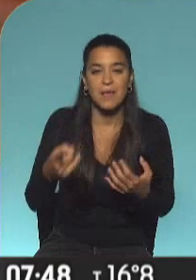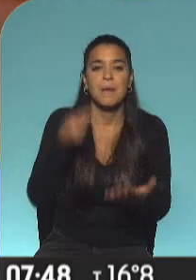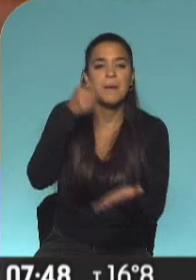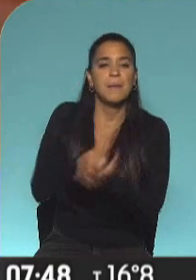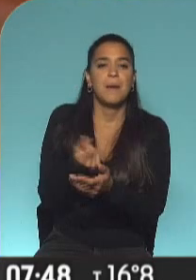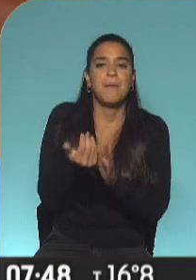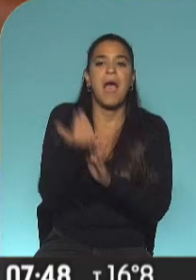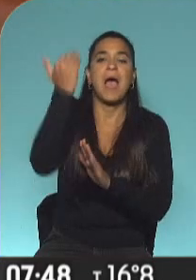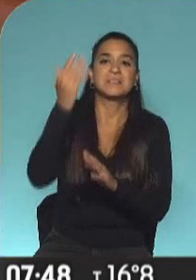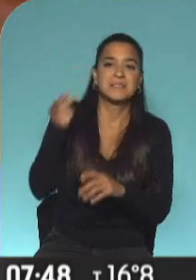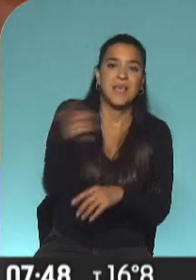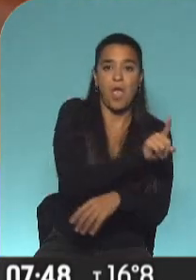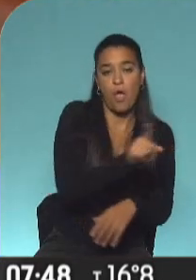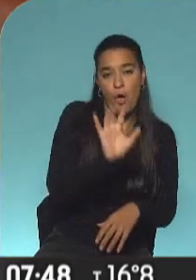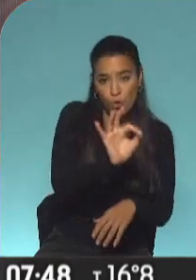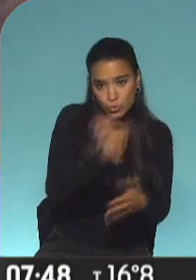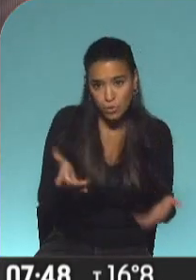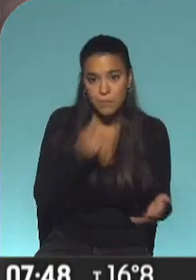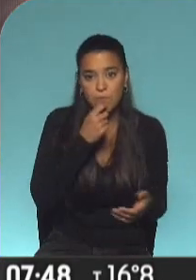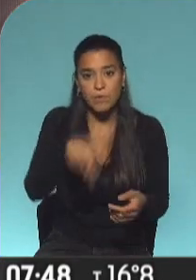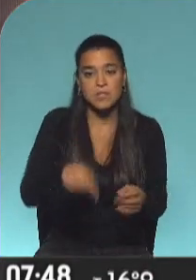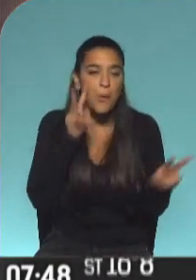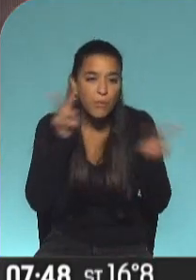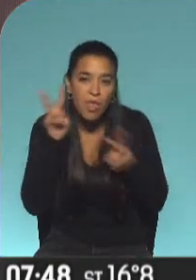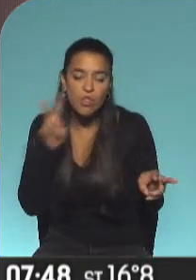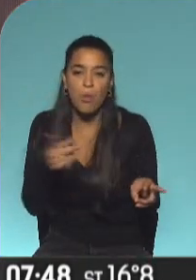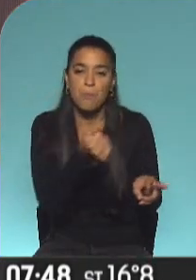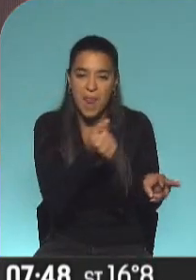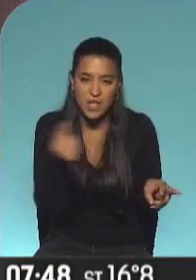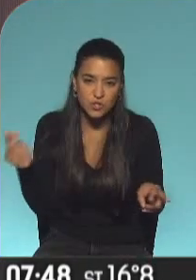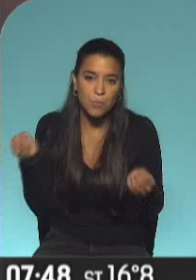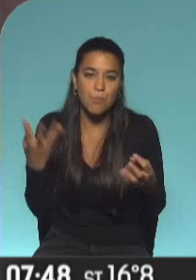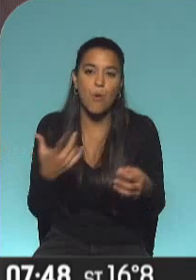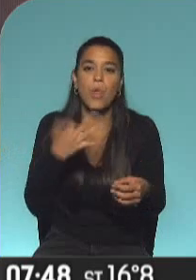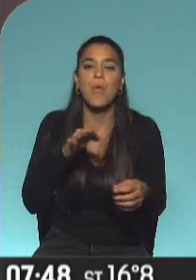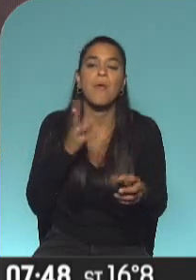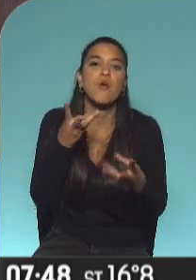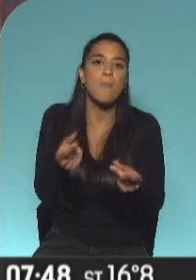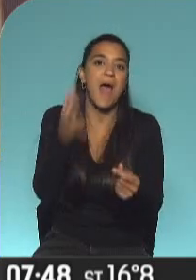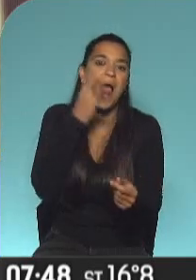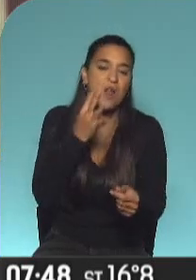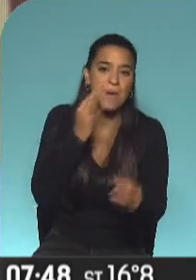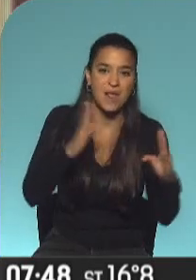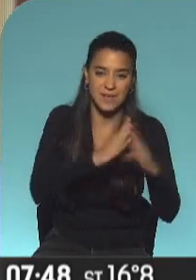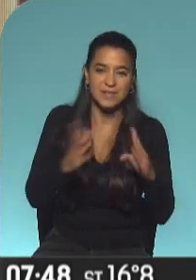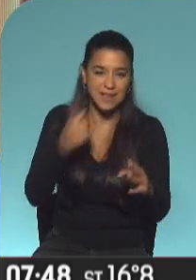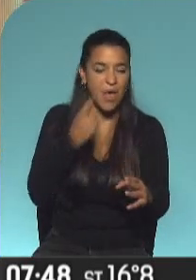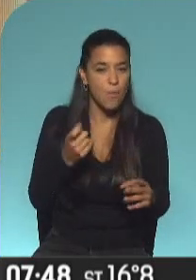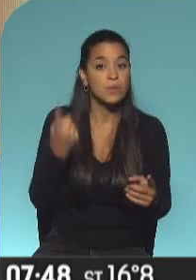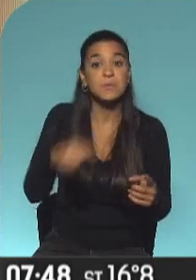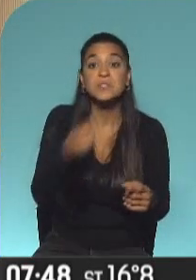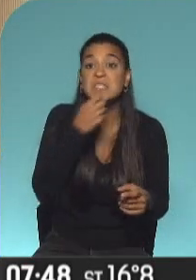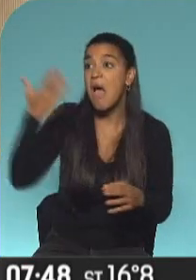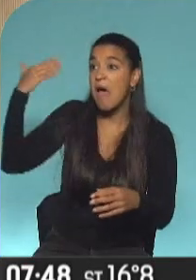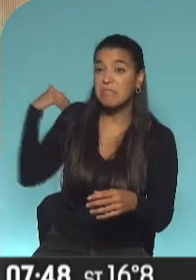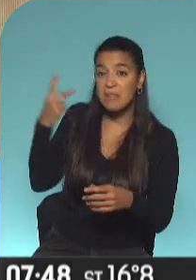más caro que en octubre. Claro, si uno viene chequeando los precios, porque te tenés que comprar algo para tu casa, te das cuenta. Pero si no los